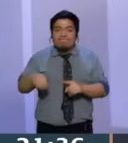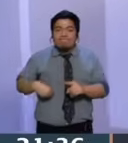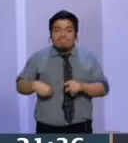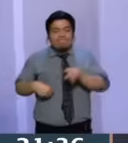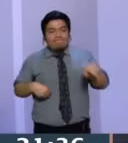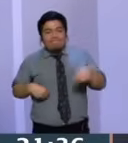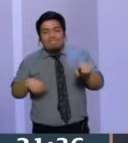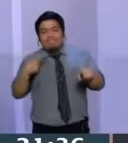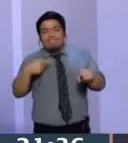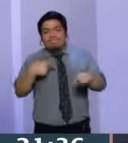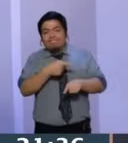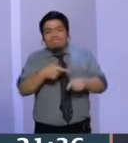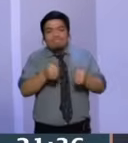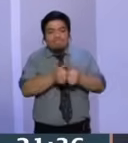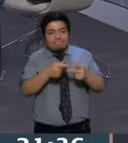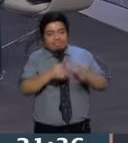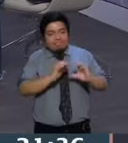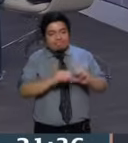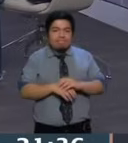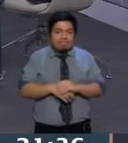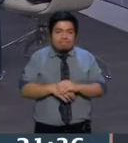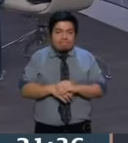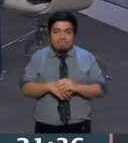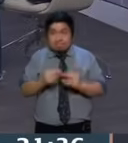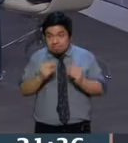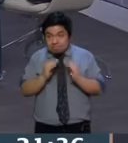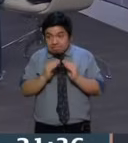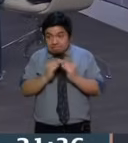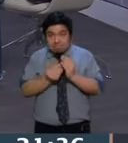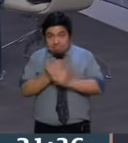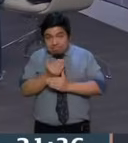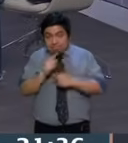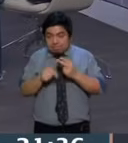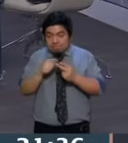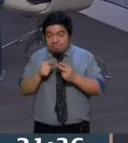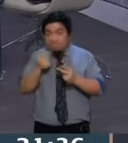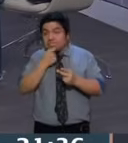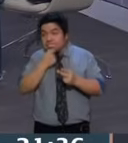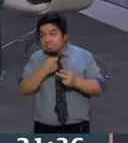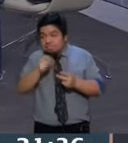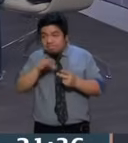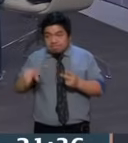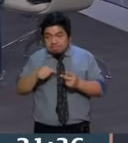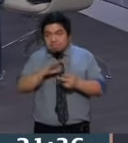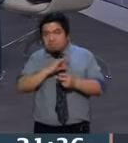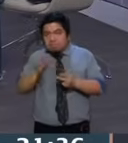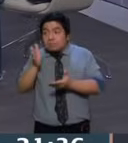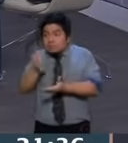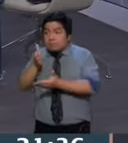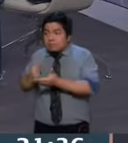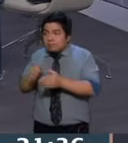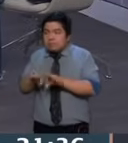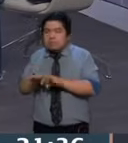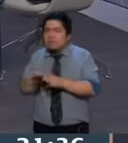y las ciudadanas, particularmente las personas cuidadoras. Necesitamos casas de día, necesitamos guarderías y espacios seguros donde los niños puedan ir a estar, no una